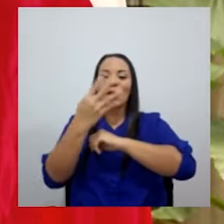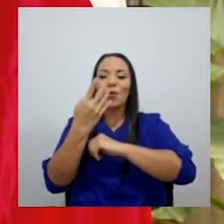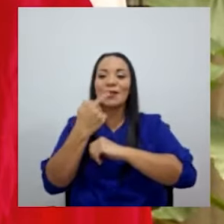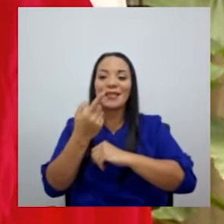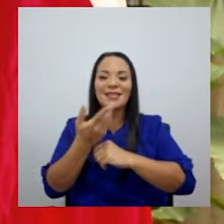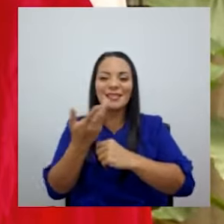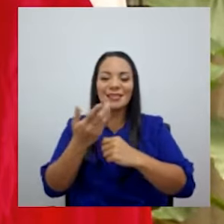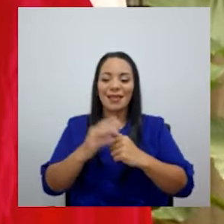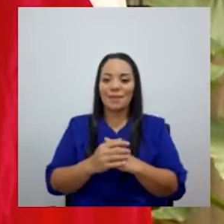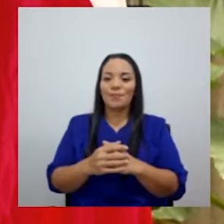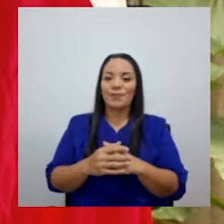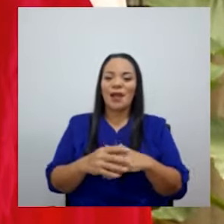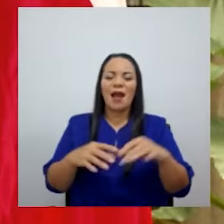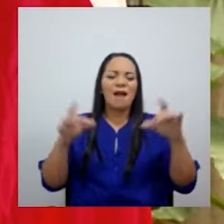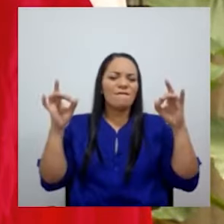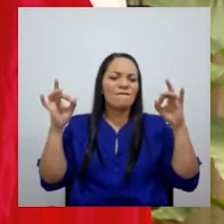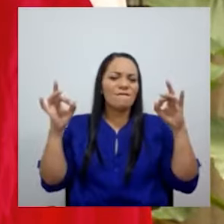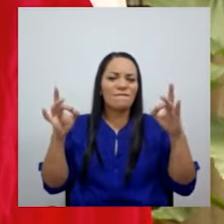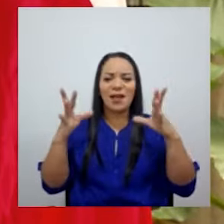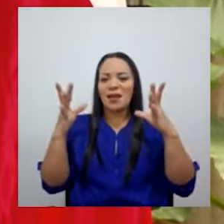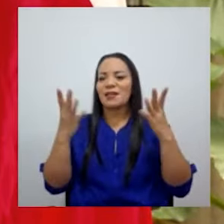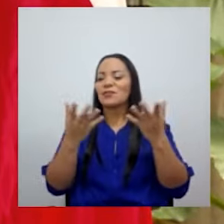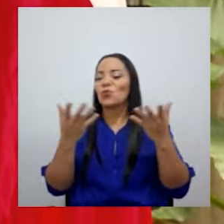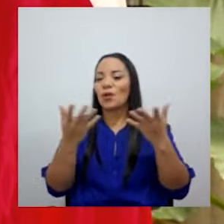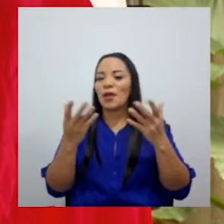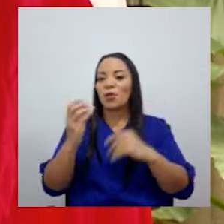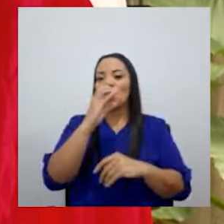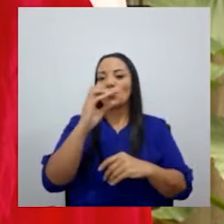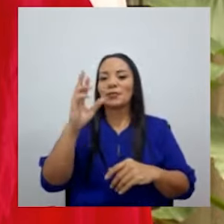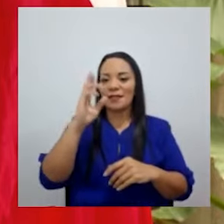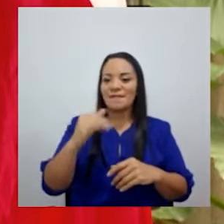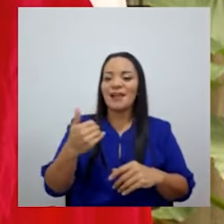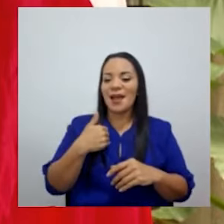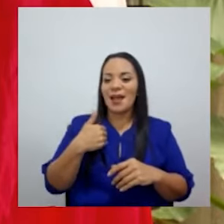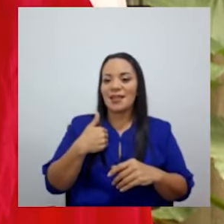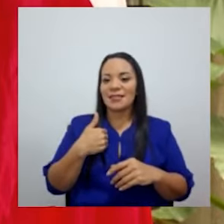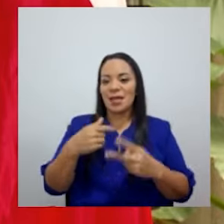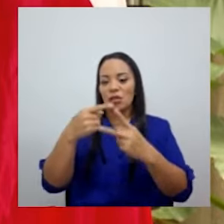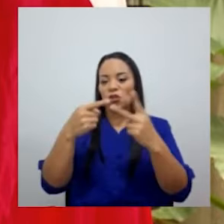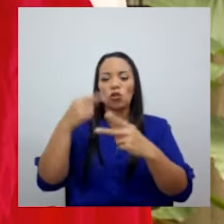aberración de que en Costa Rica haya dos